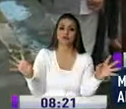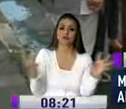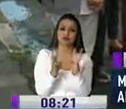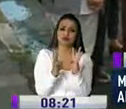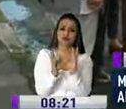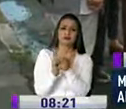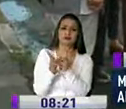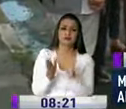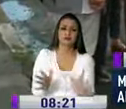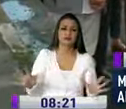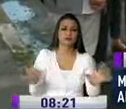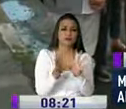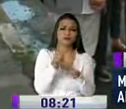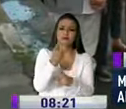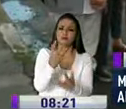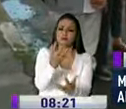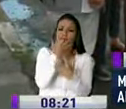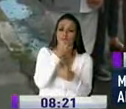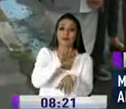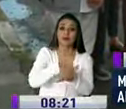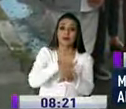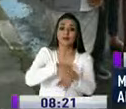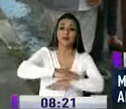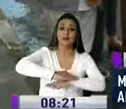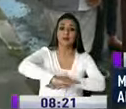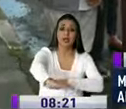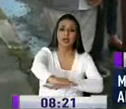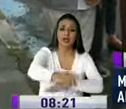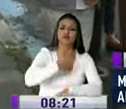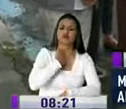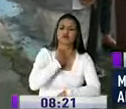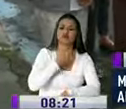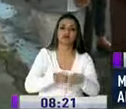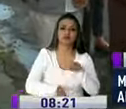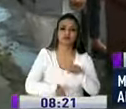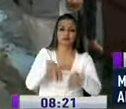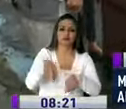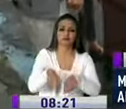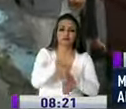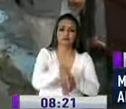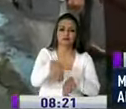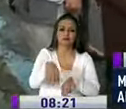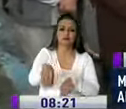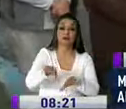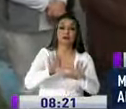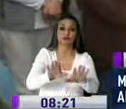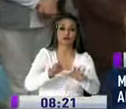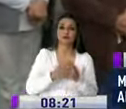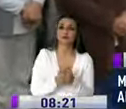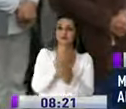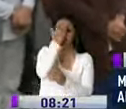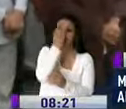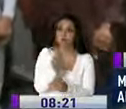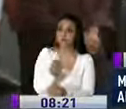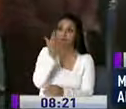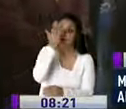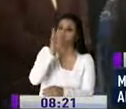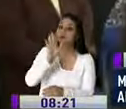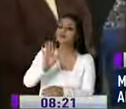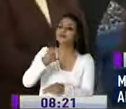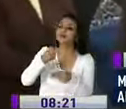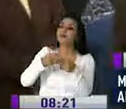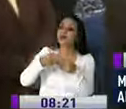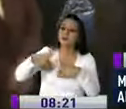dicen estar muy molestos por las malas condiciones en las que se encuentran las calles de este sector. Muy buenos días, mi vecino. ¿Cuáles son los